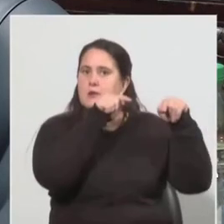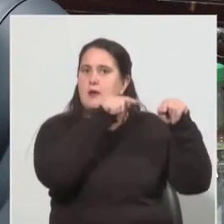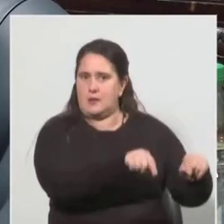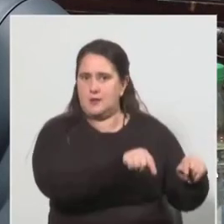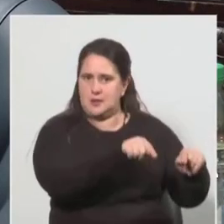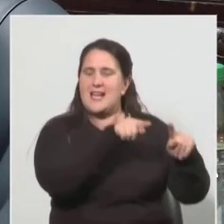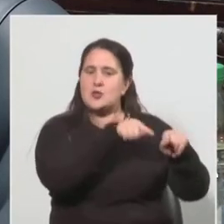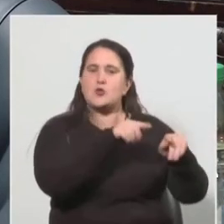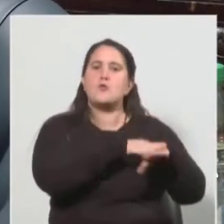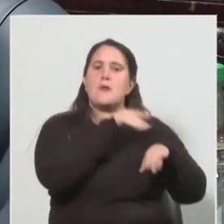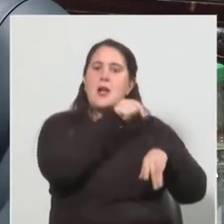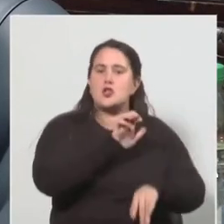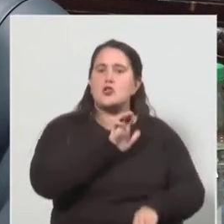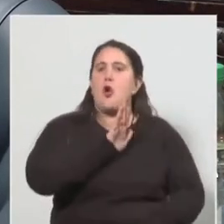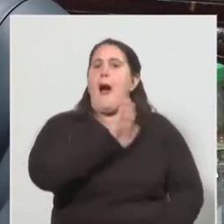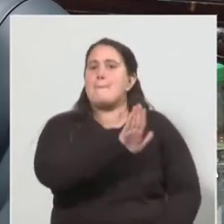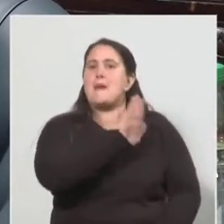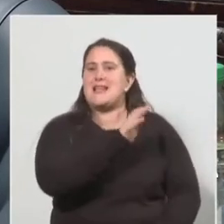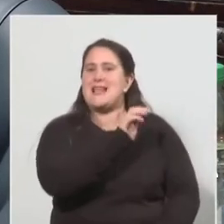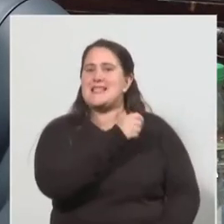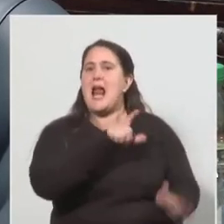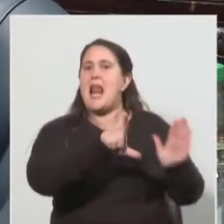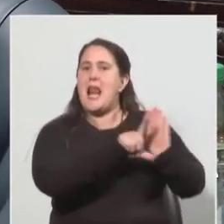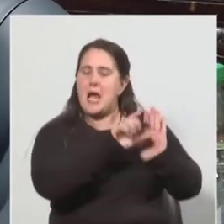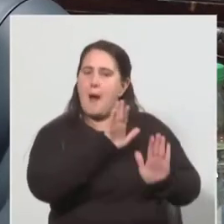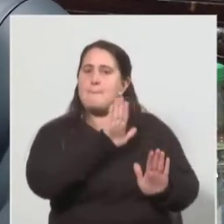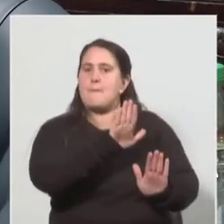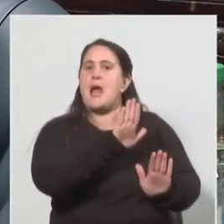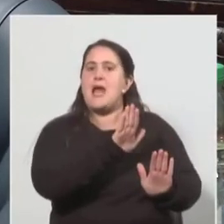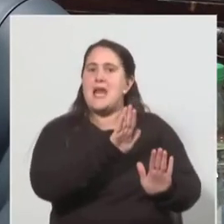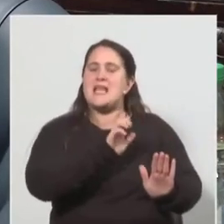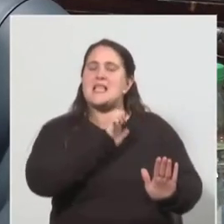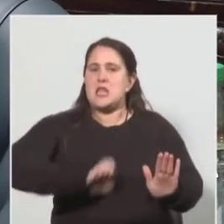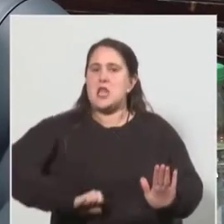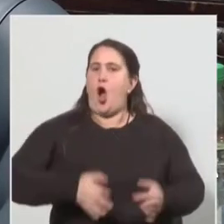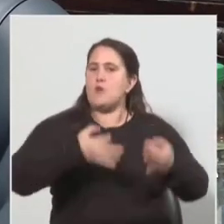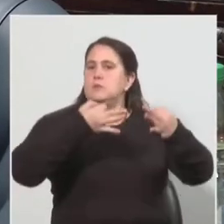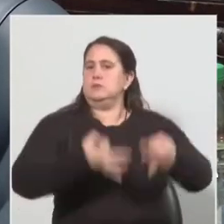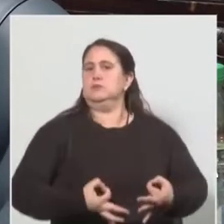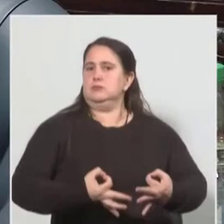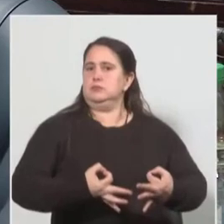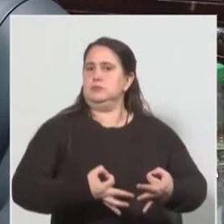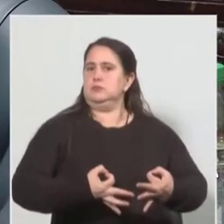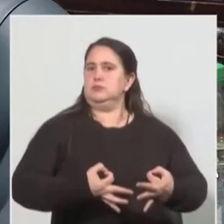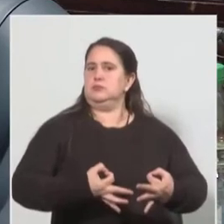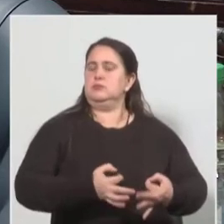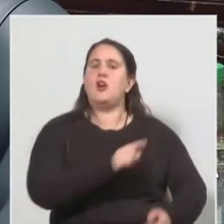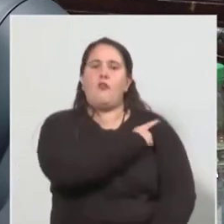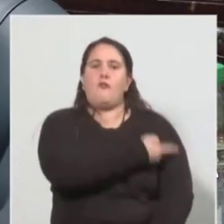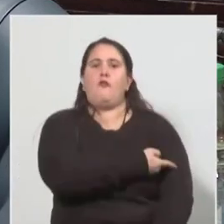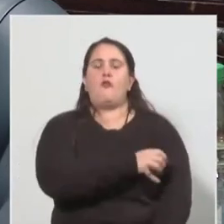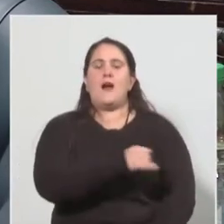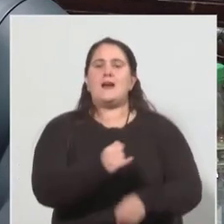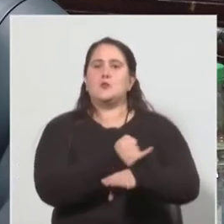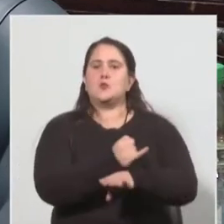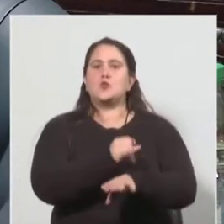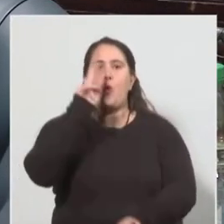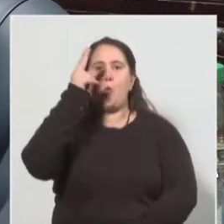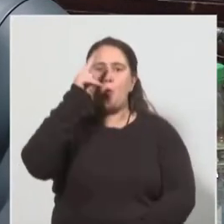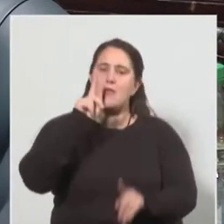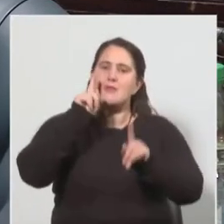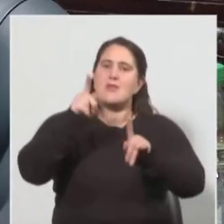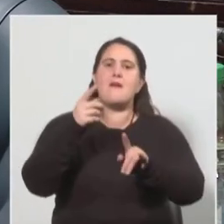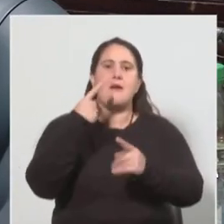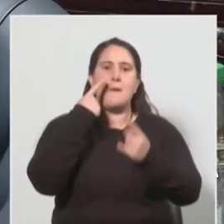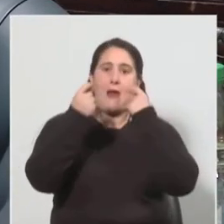que amenazan la ley, que amenazan la integridad del Estado. La fortaleza institucional del país debe